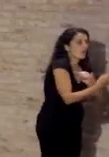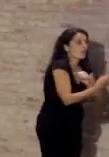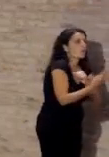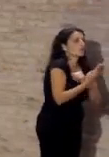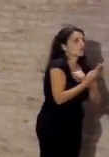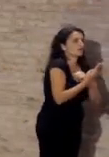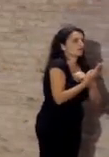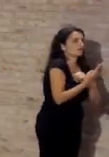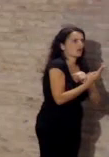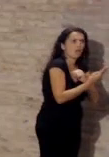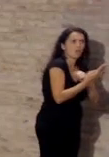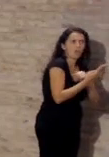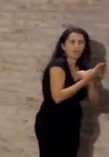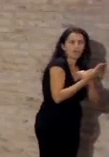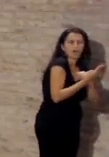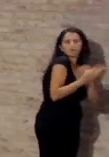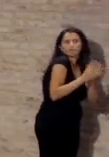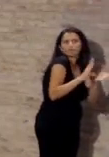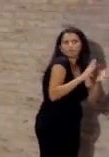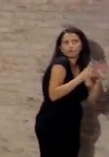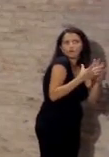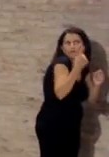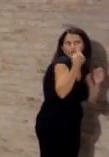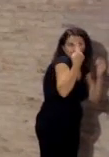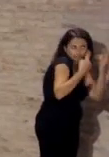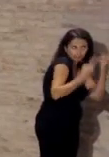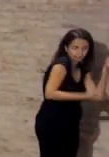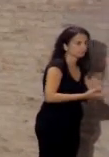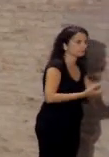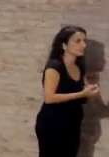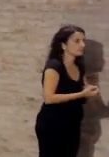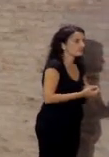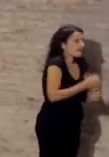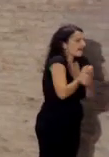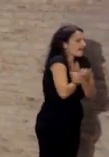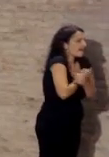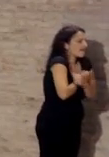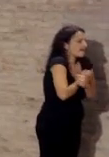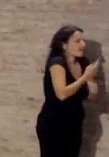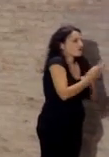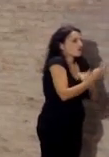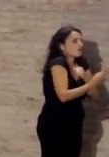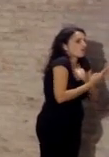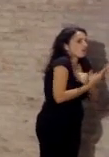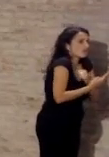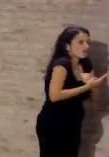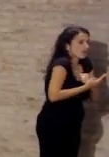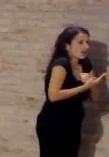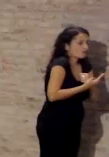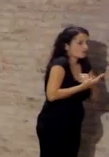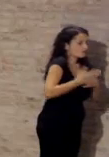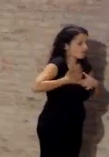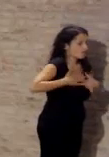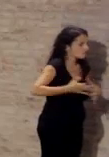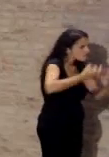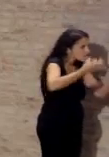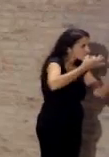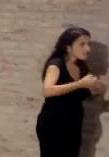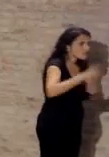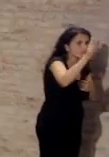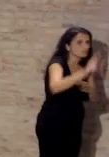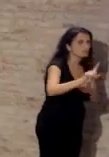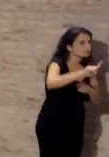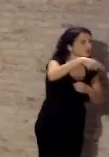el sentido de la palabra Cómo podemos querernos cuidarnos tratarnos bien Cómo podemos tratar bien a otras